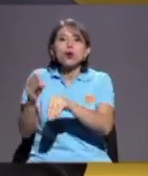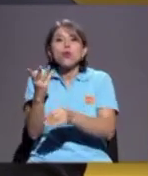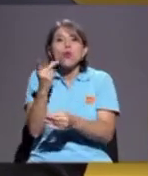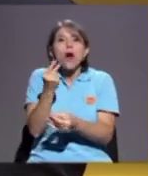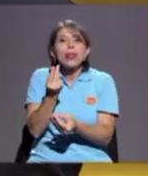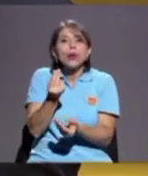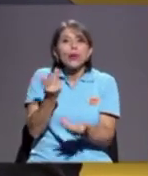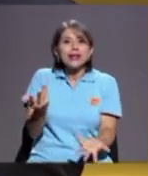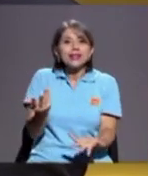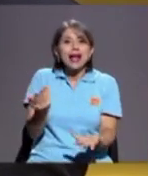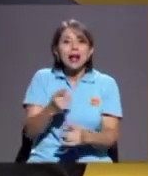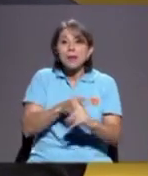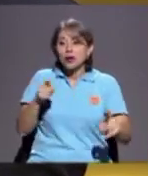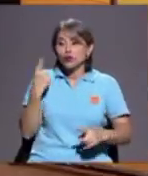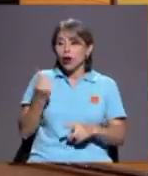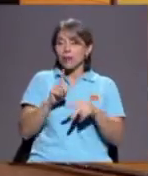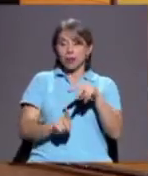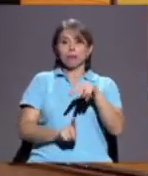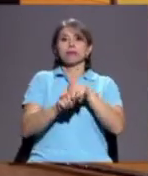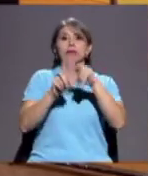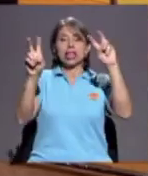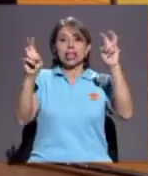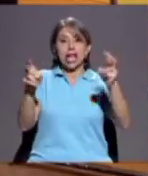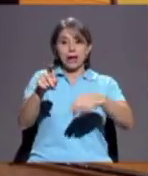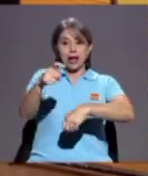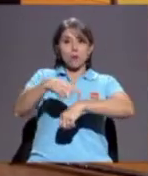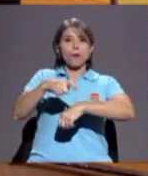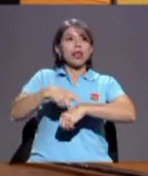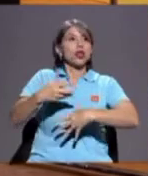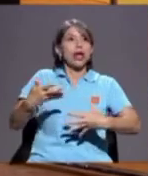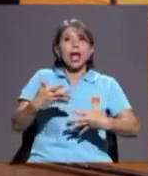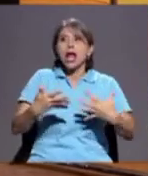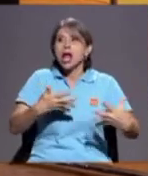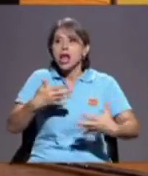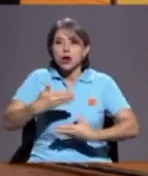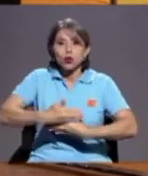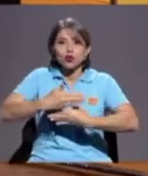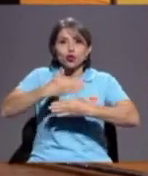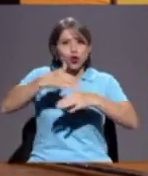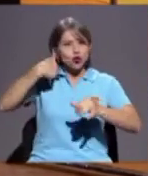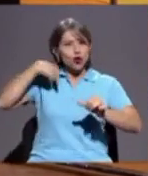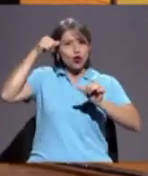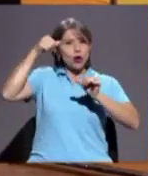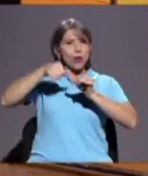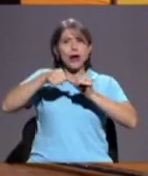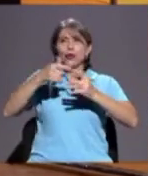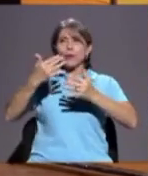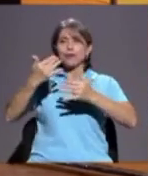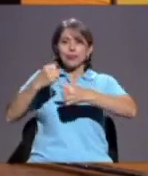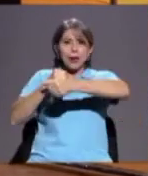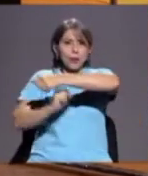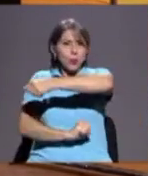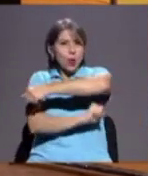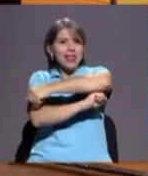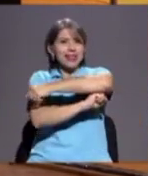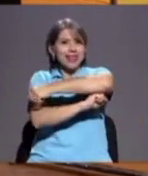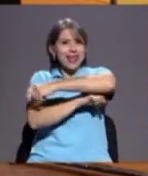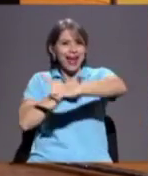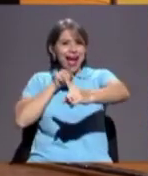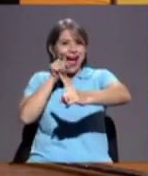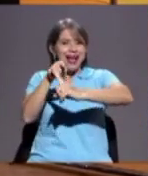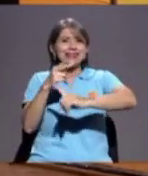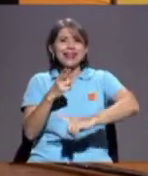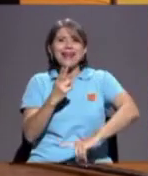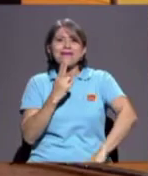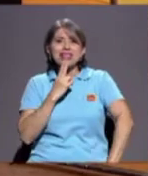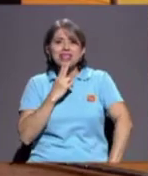tema aparece ahí, en el momento de la construcción, ¿verdad? Recuerdo que el caso, por ejemplo, del puente que va para Los Hatillos, ¿verdad?